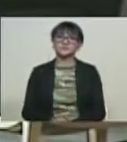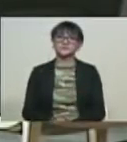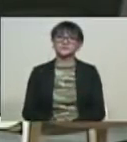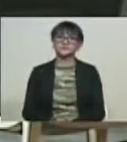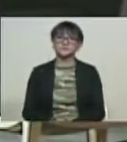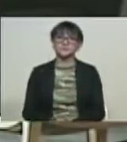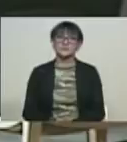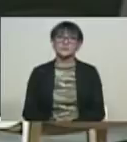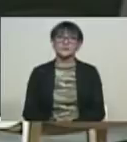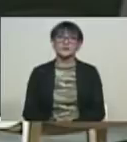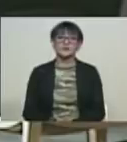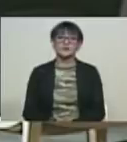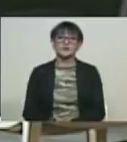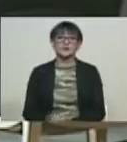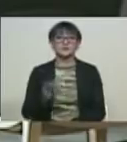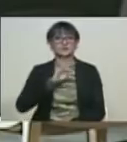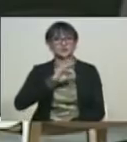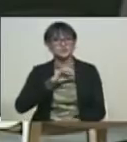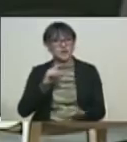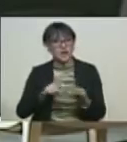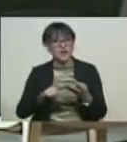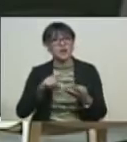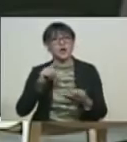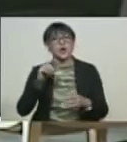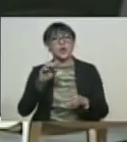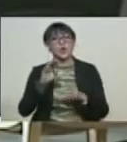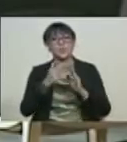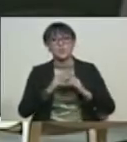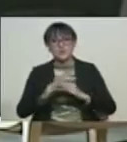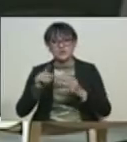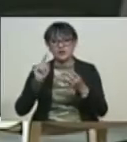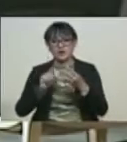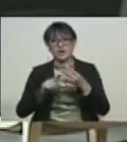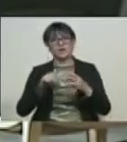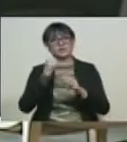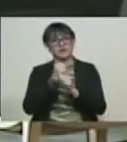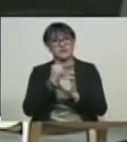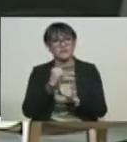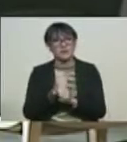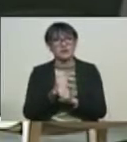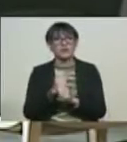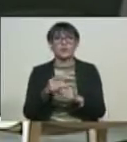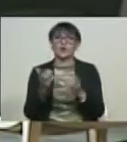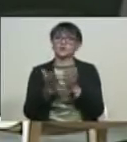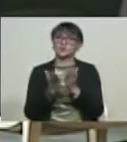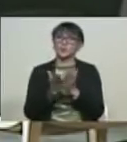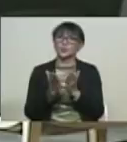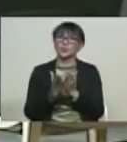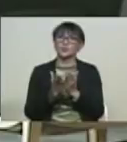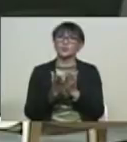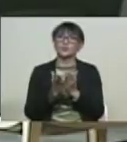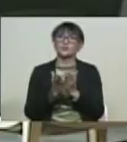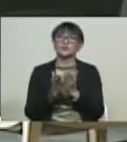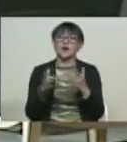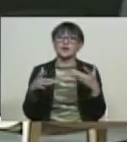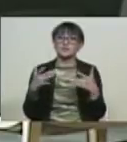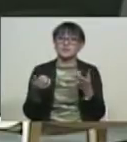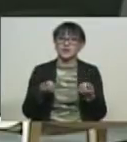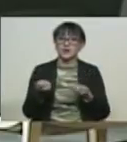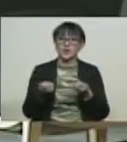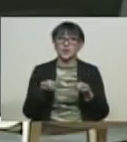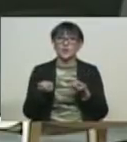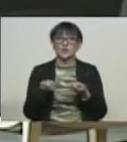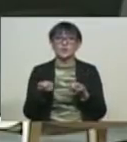En la vida social, en la comunidad, en el trabajo, en el estudio y en la actividad